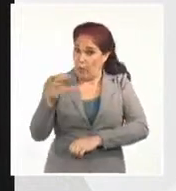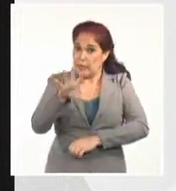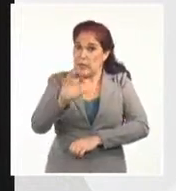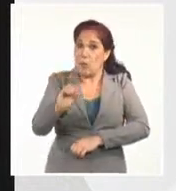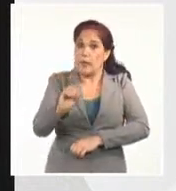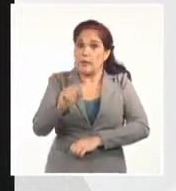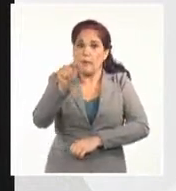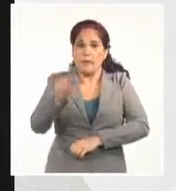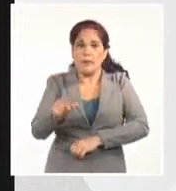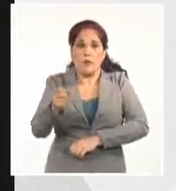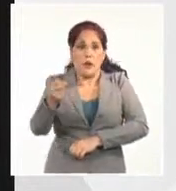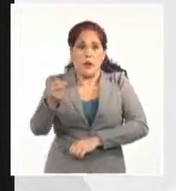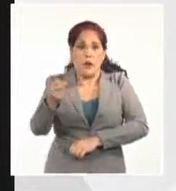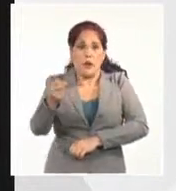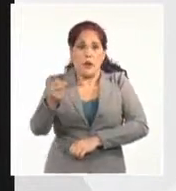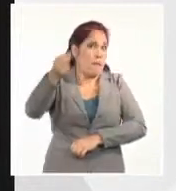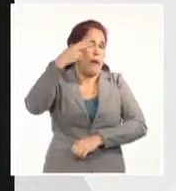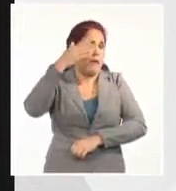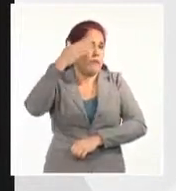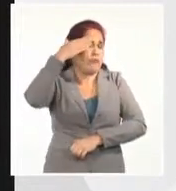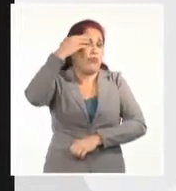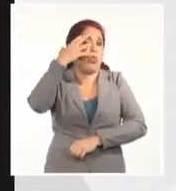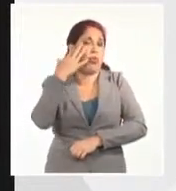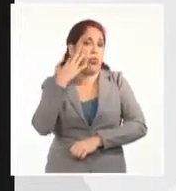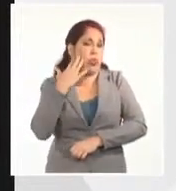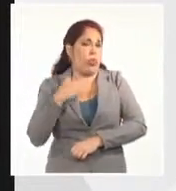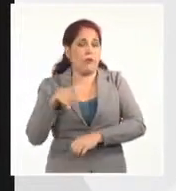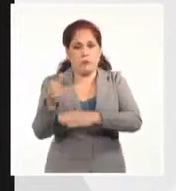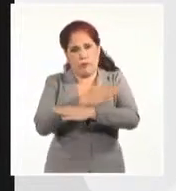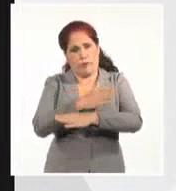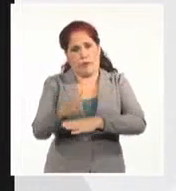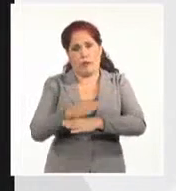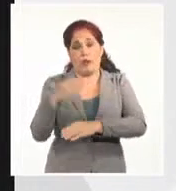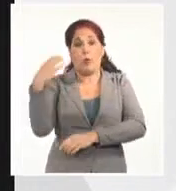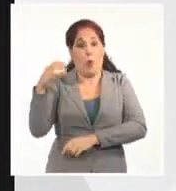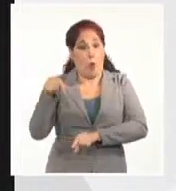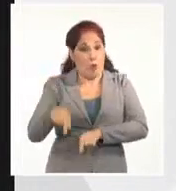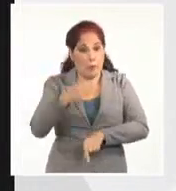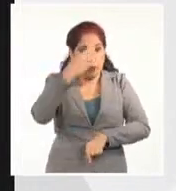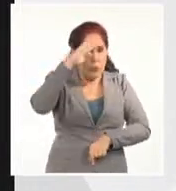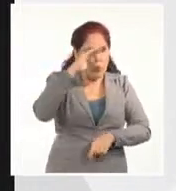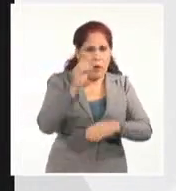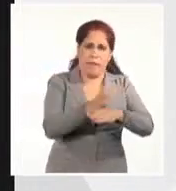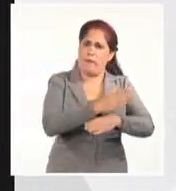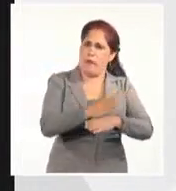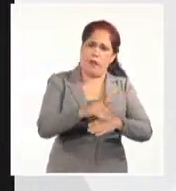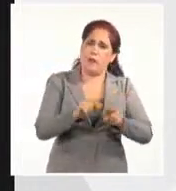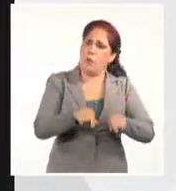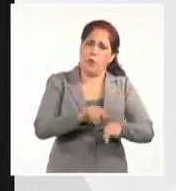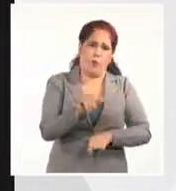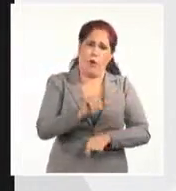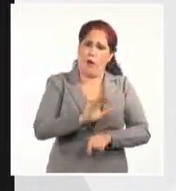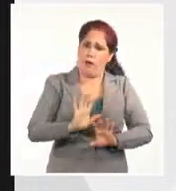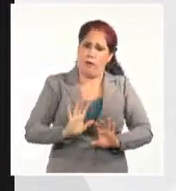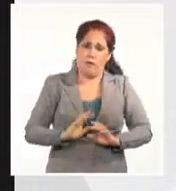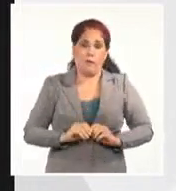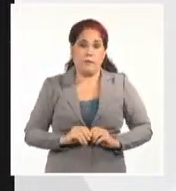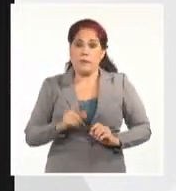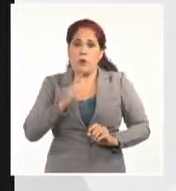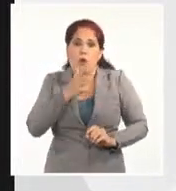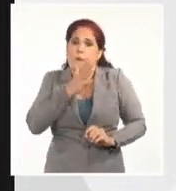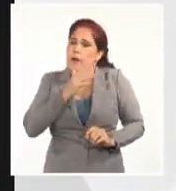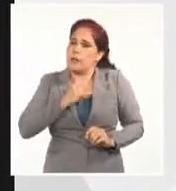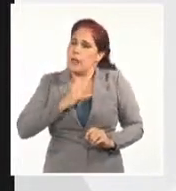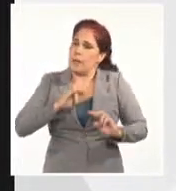mutilaron los ojos. Bueno, todo esto no debería evidentemente, de repetirse